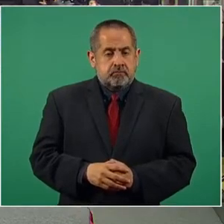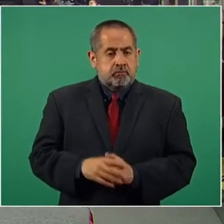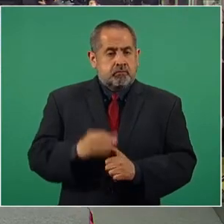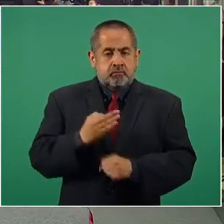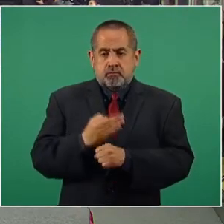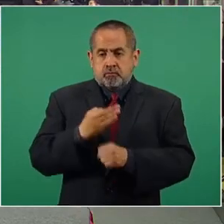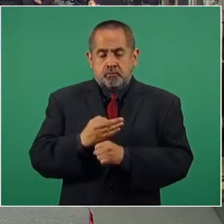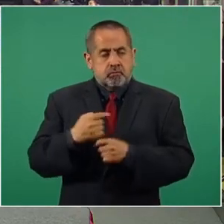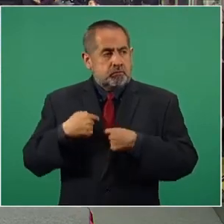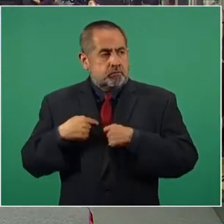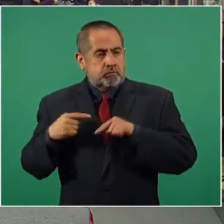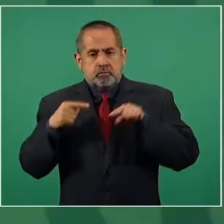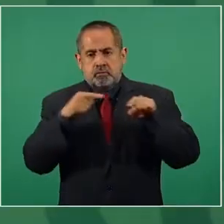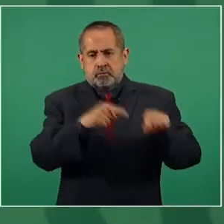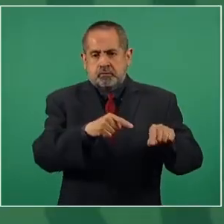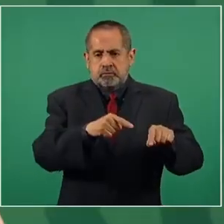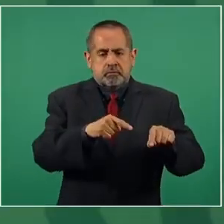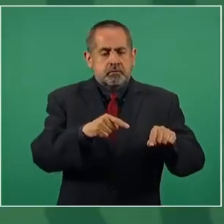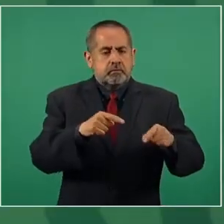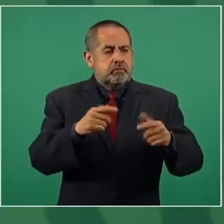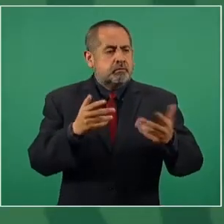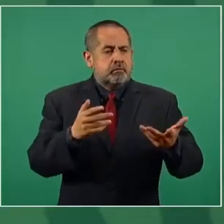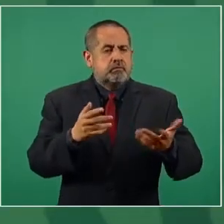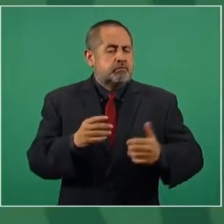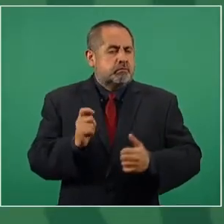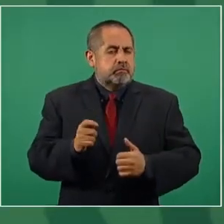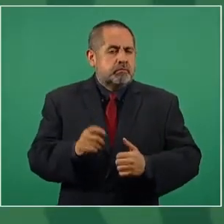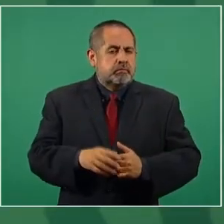estar presentes en